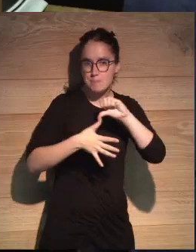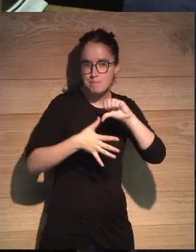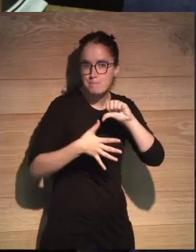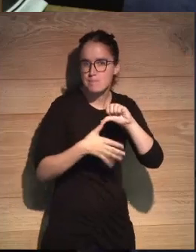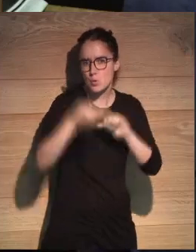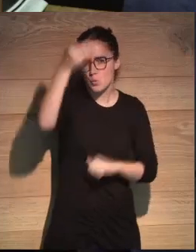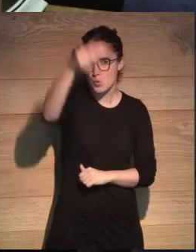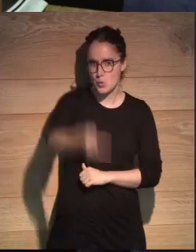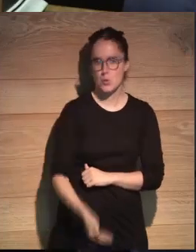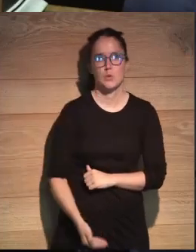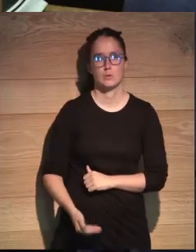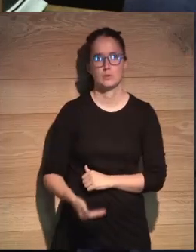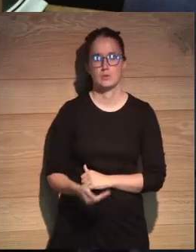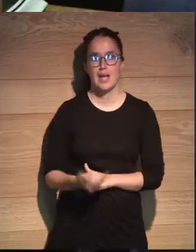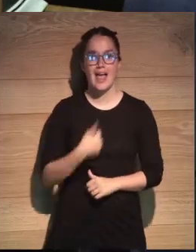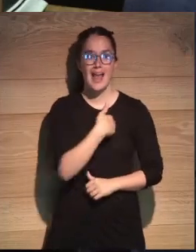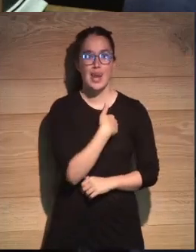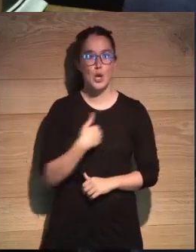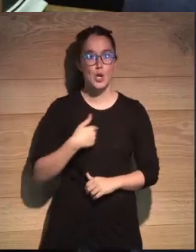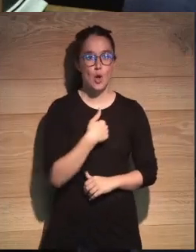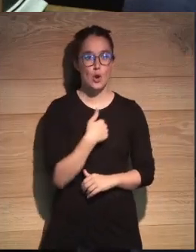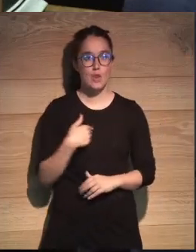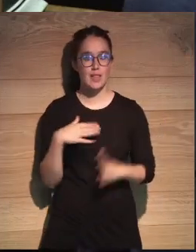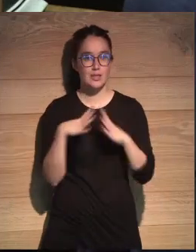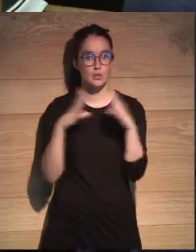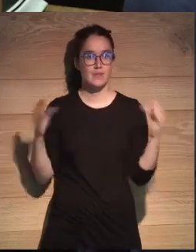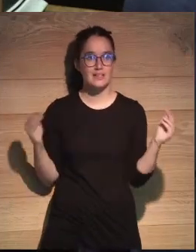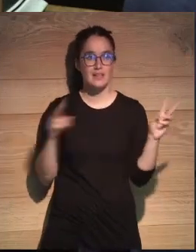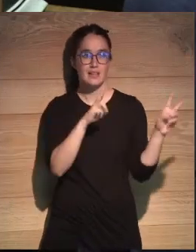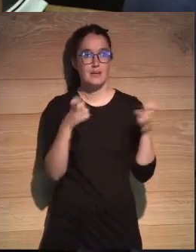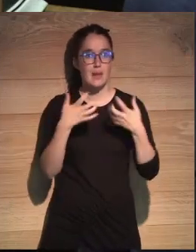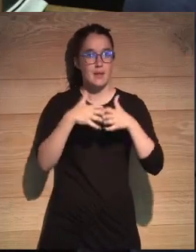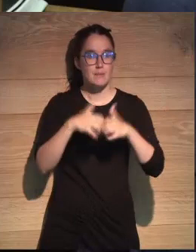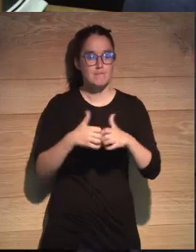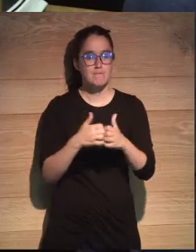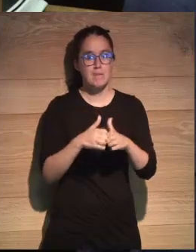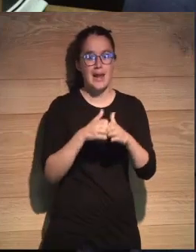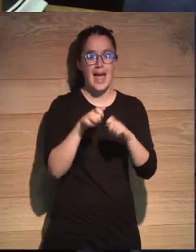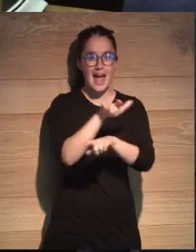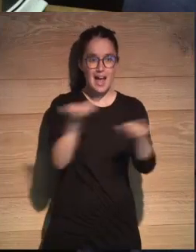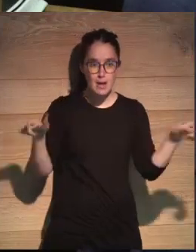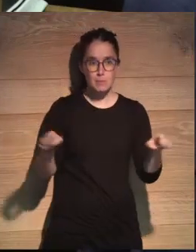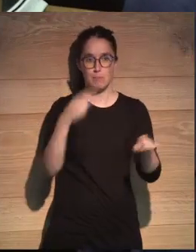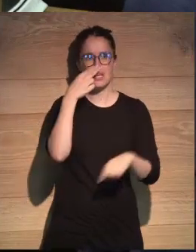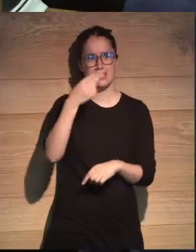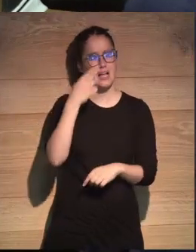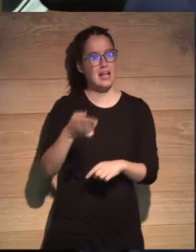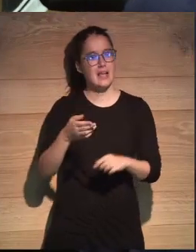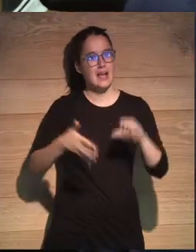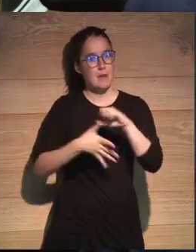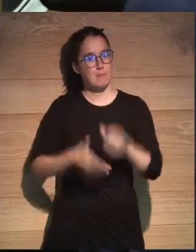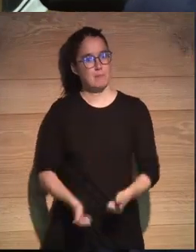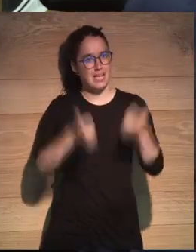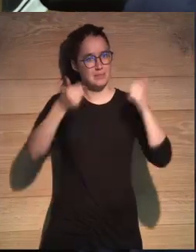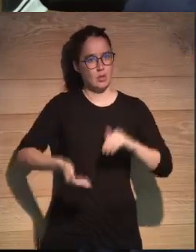latinoamericano es muy importante. El papel relativo de las universidades en términos de fabricación de públicos allí es más importante que en